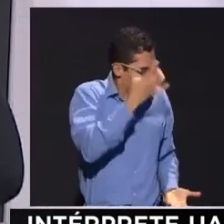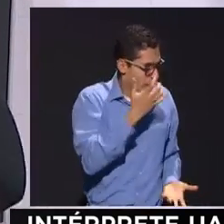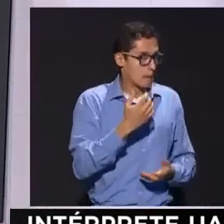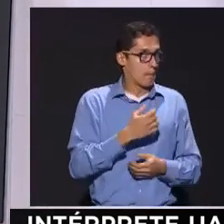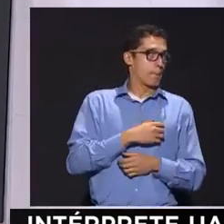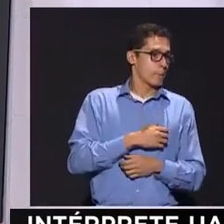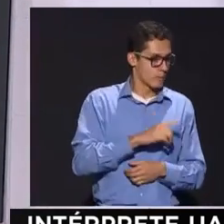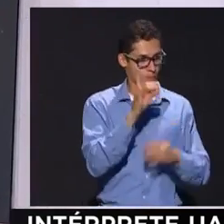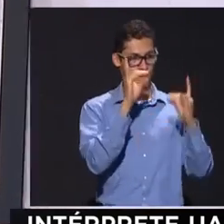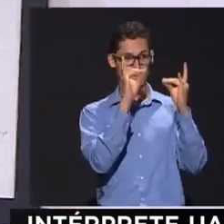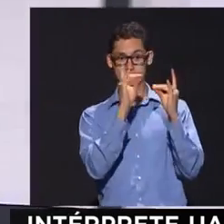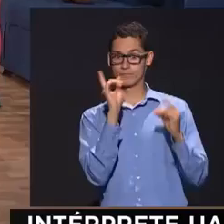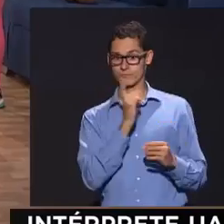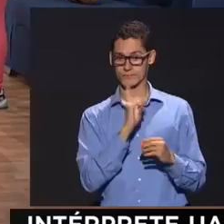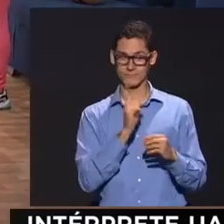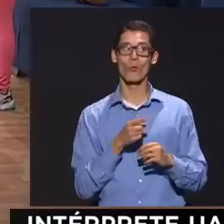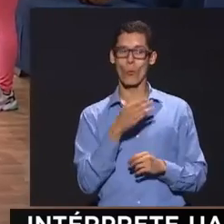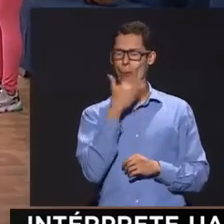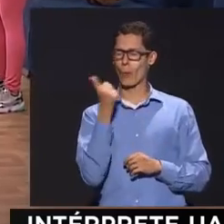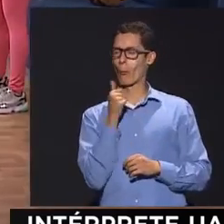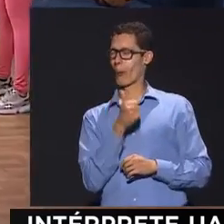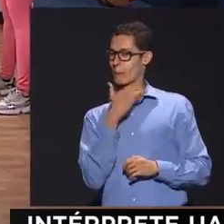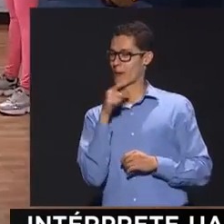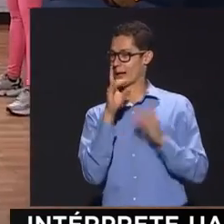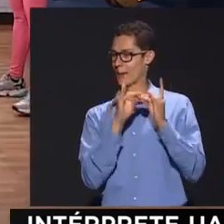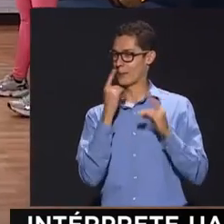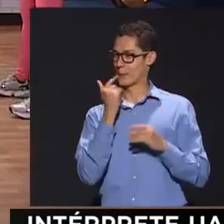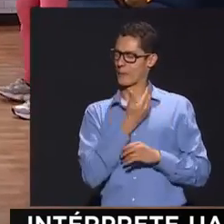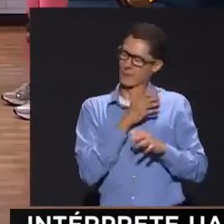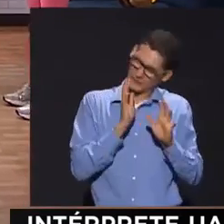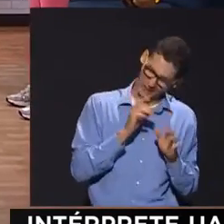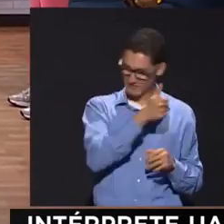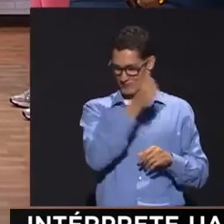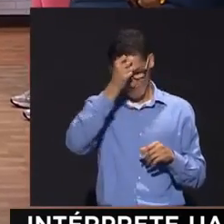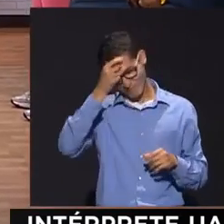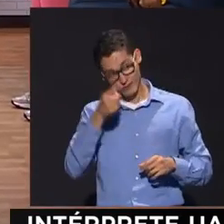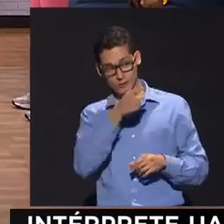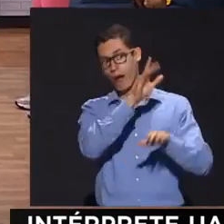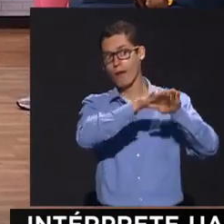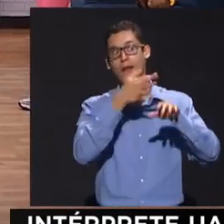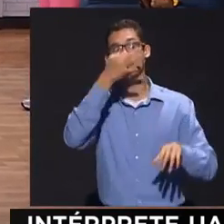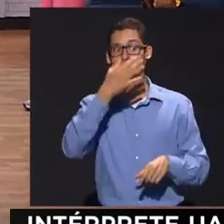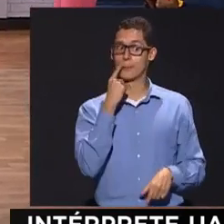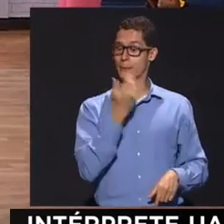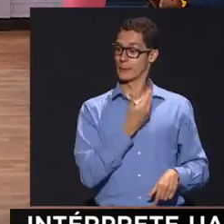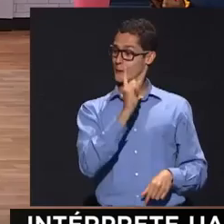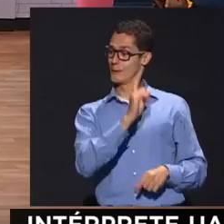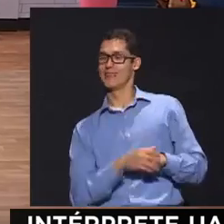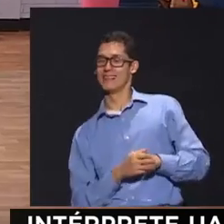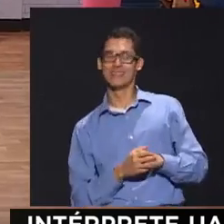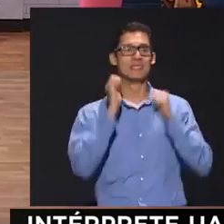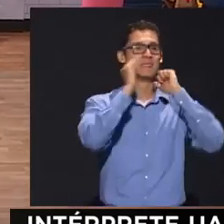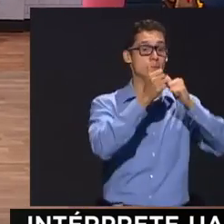no bueno vamos a mantener un espacio circular y vamos a hacer combate los dos